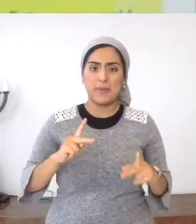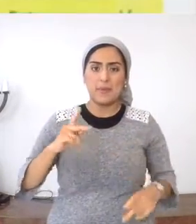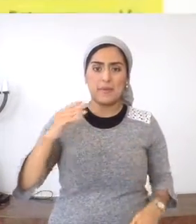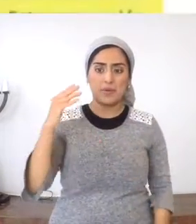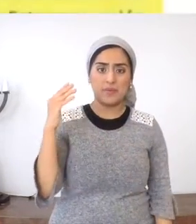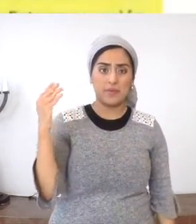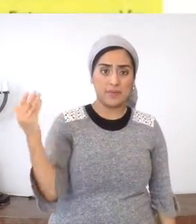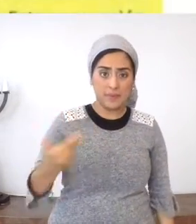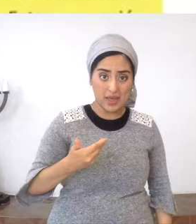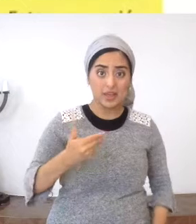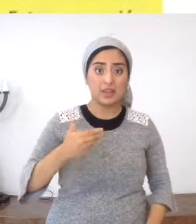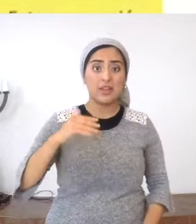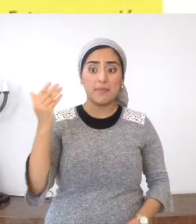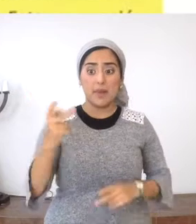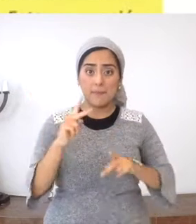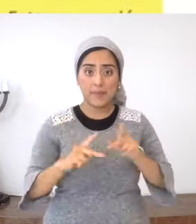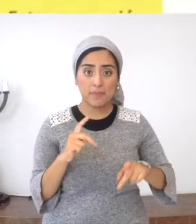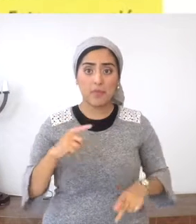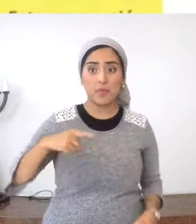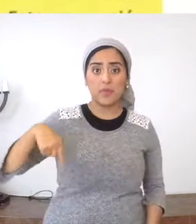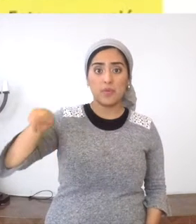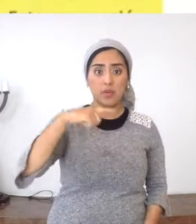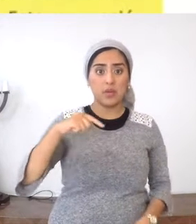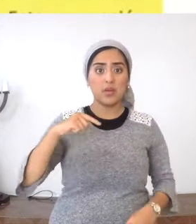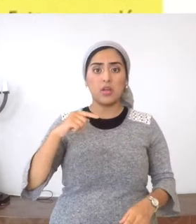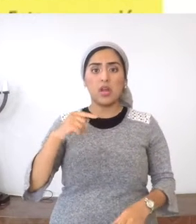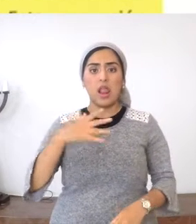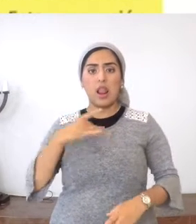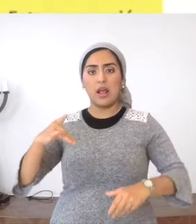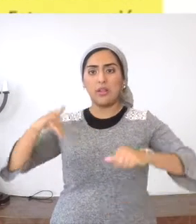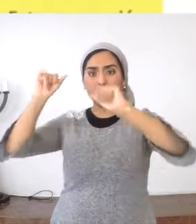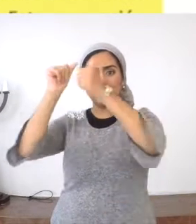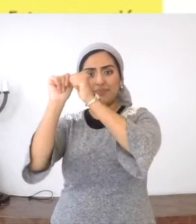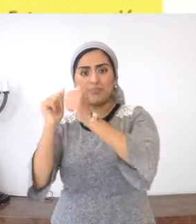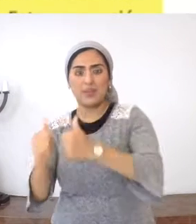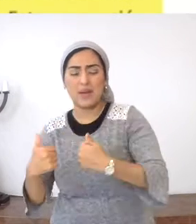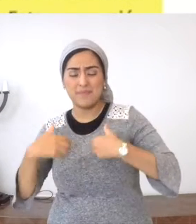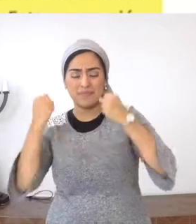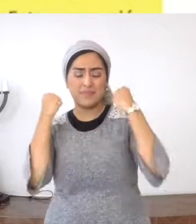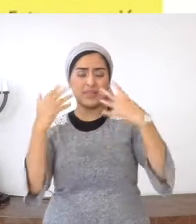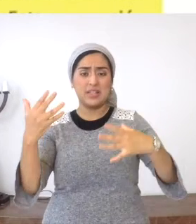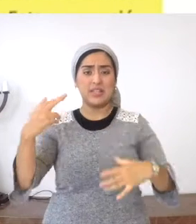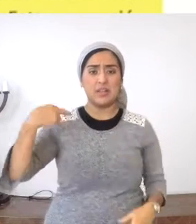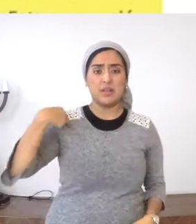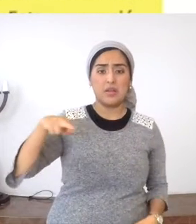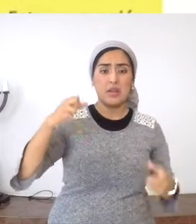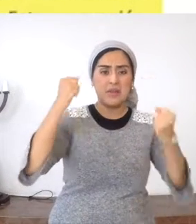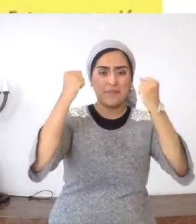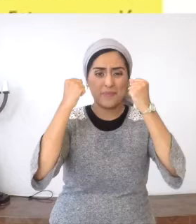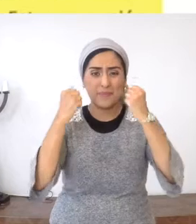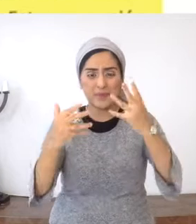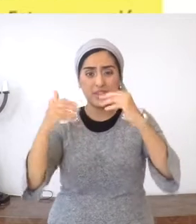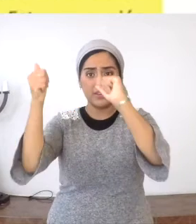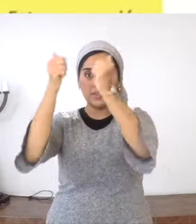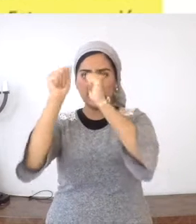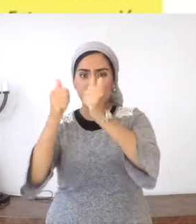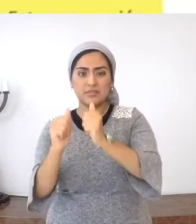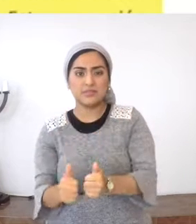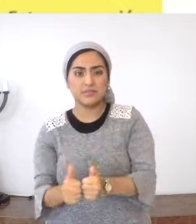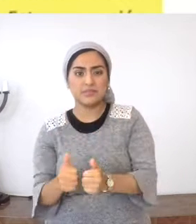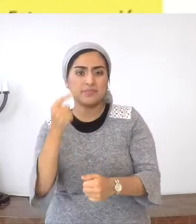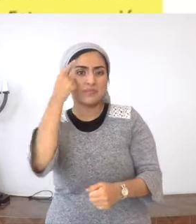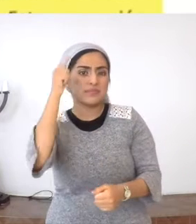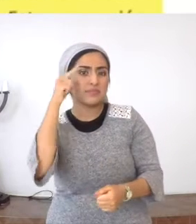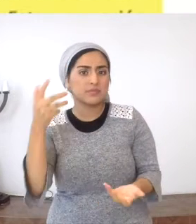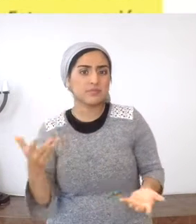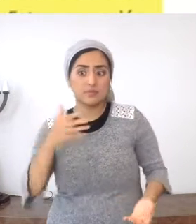responsabilidades Vaya Invitar a la gente O sea Gente que es Guadalupana O sea Que tiene mil religiones Y